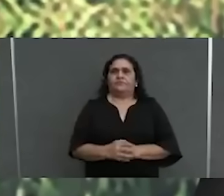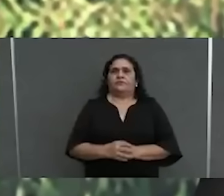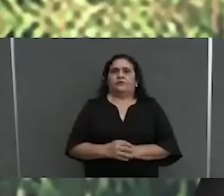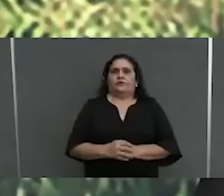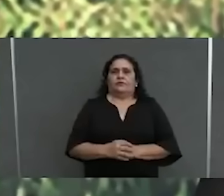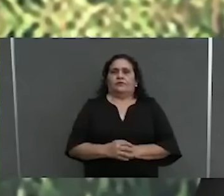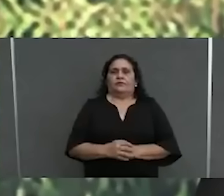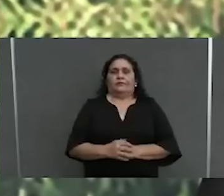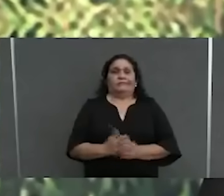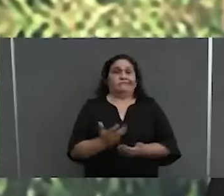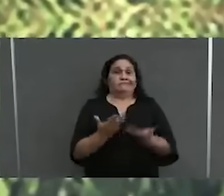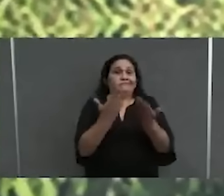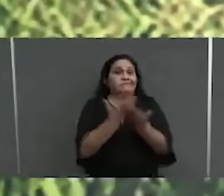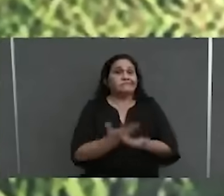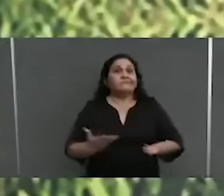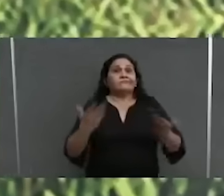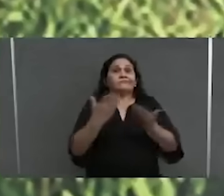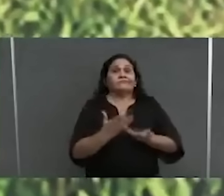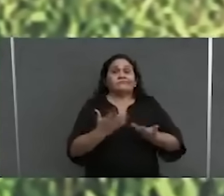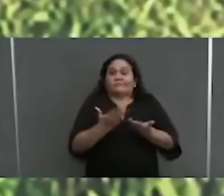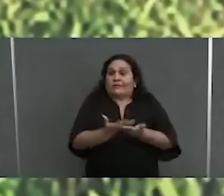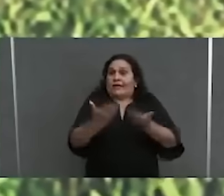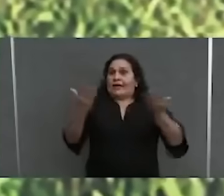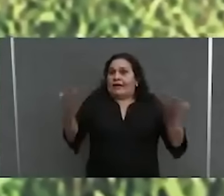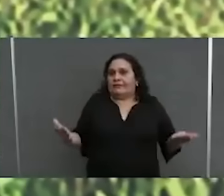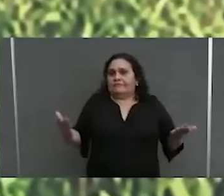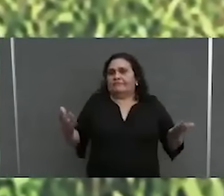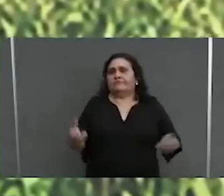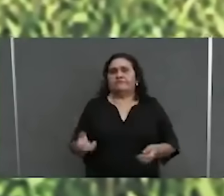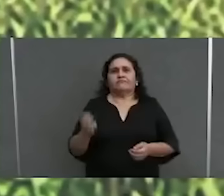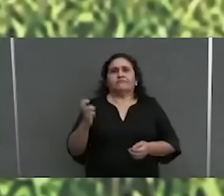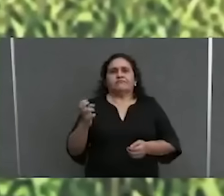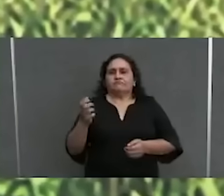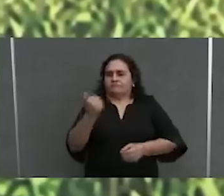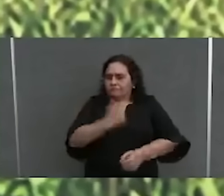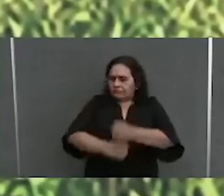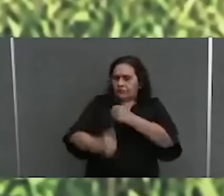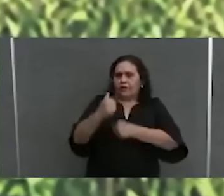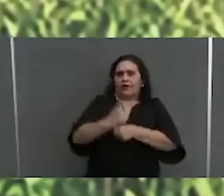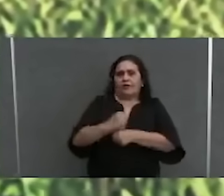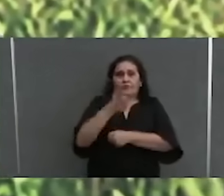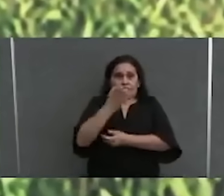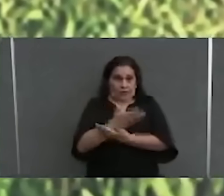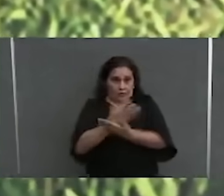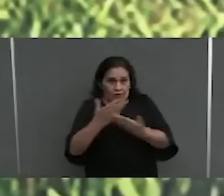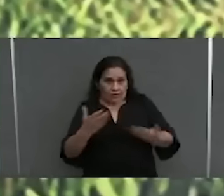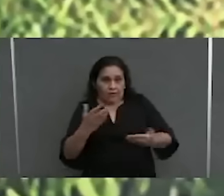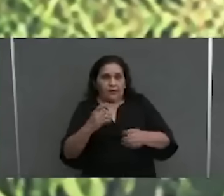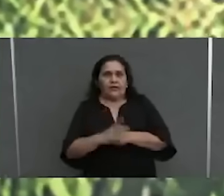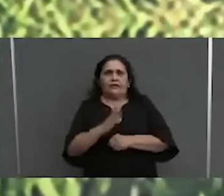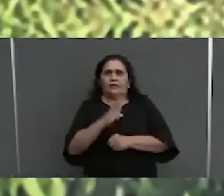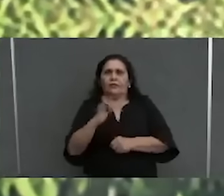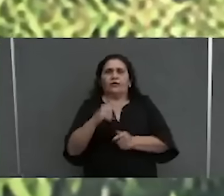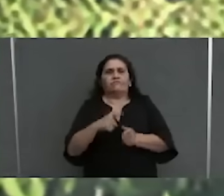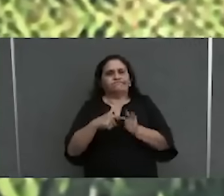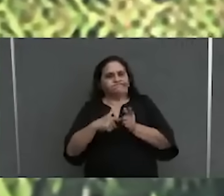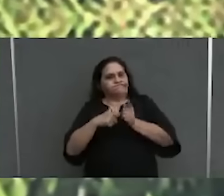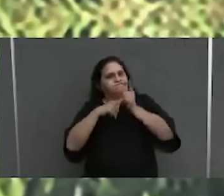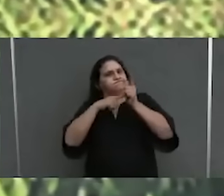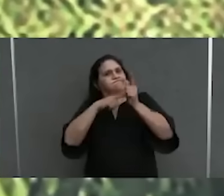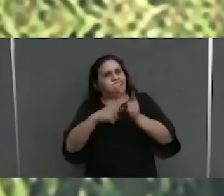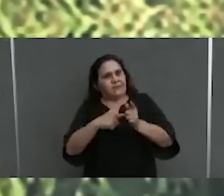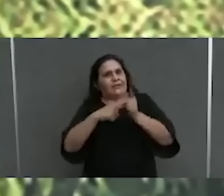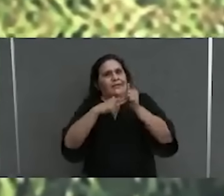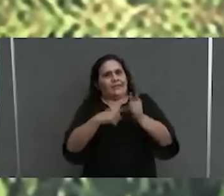¿qué tenemos que hacer y qué hemos estado haciendo estos años para que este momento histórico se vuelva sostenible en el mediano y largo